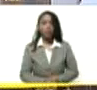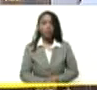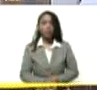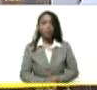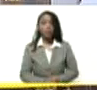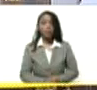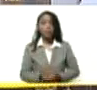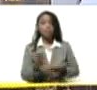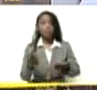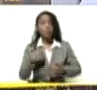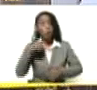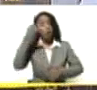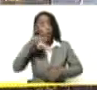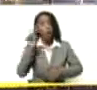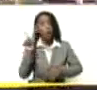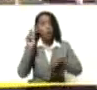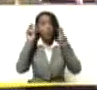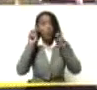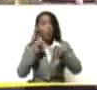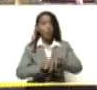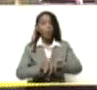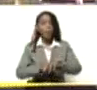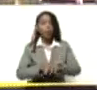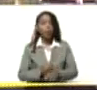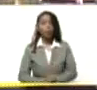Así que creo que en esta nueva época